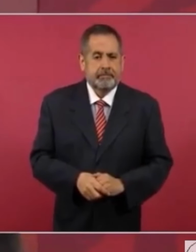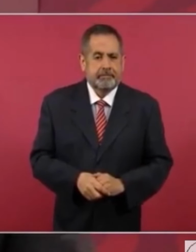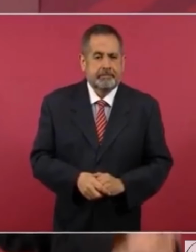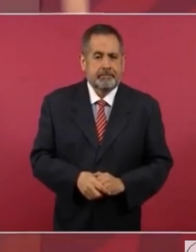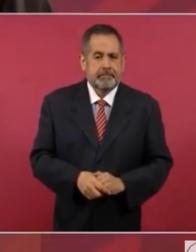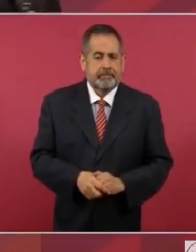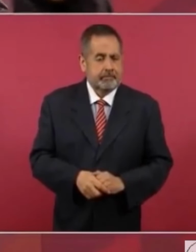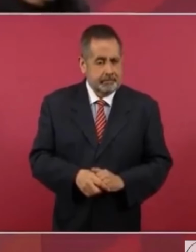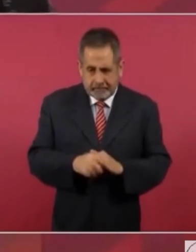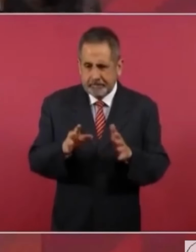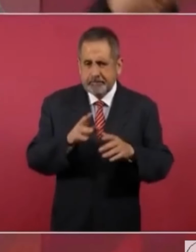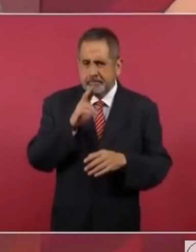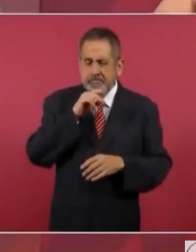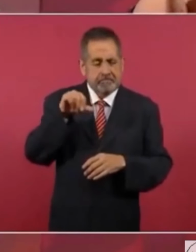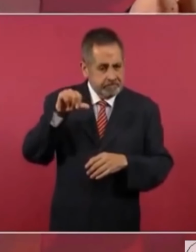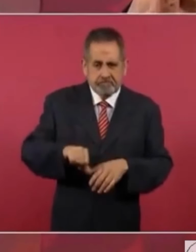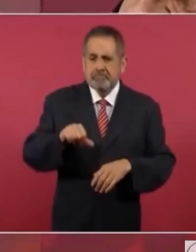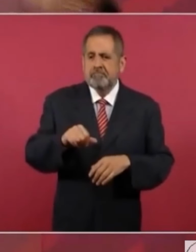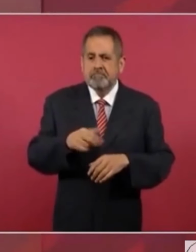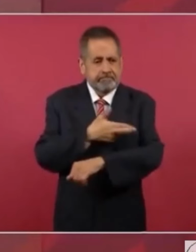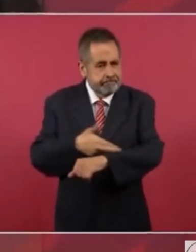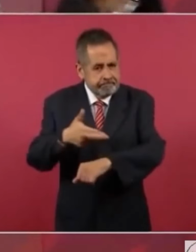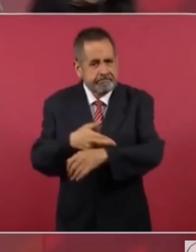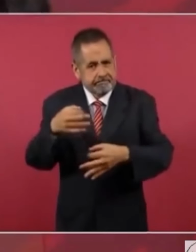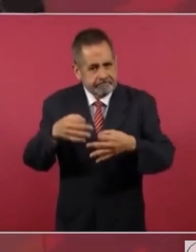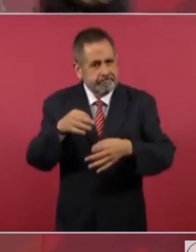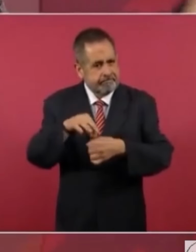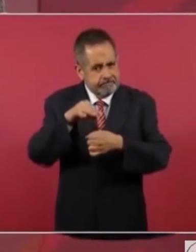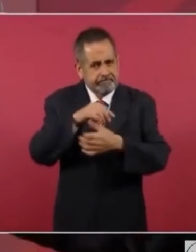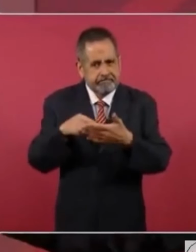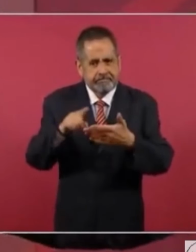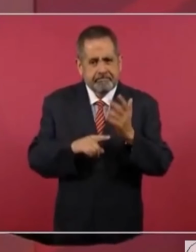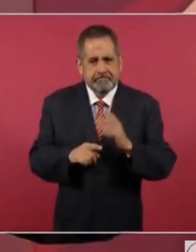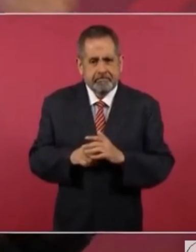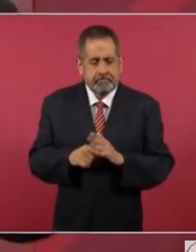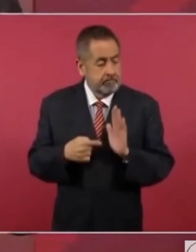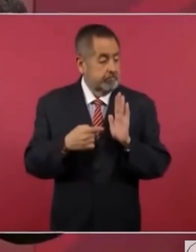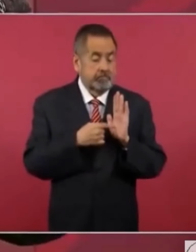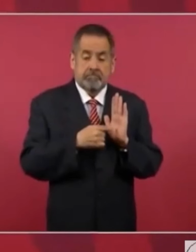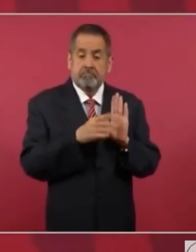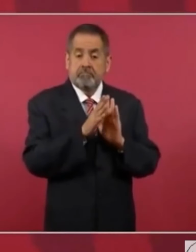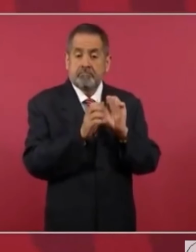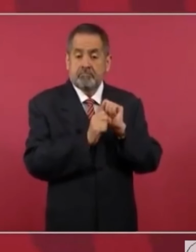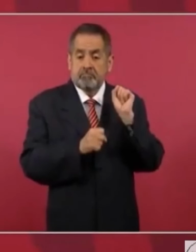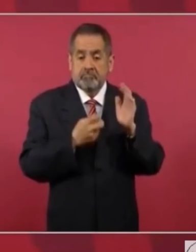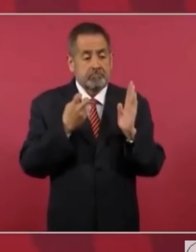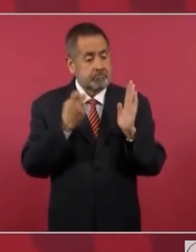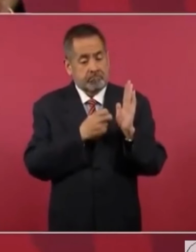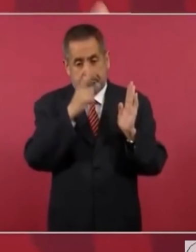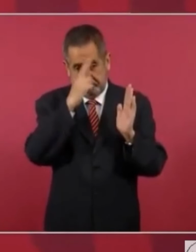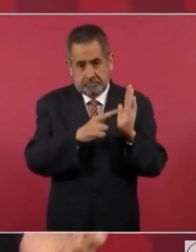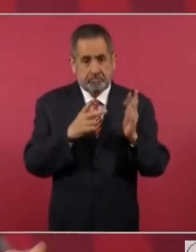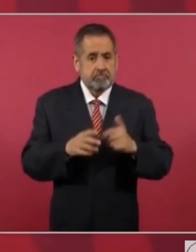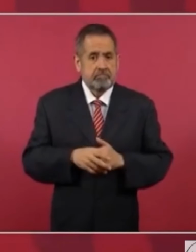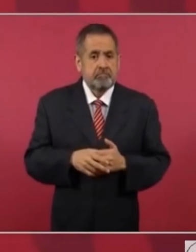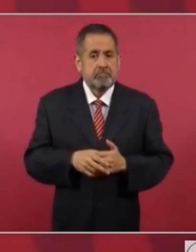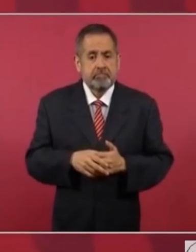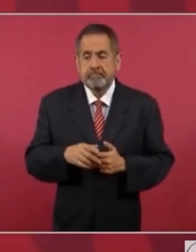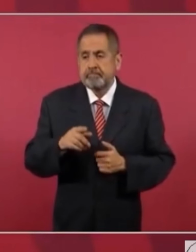y que en tanto debe de contemplar la Constitución el que haya